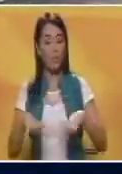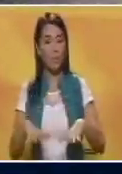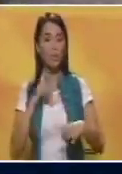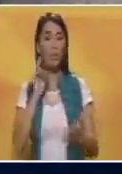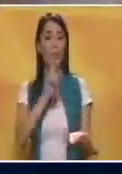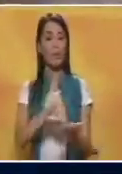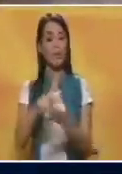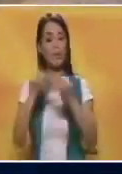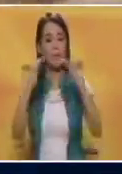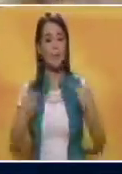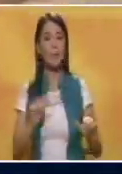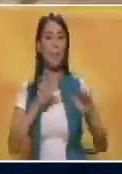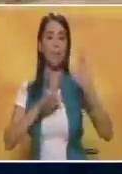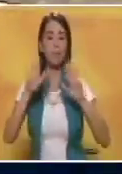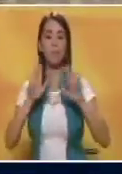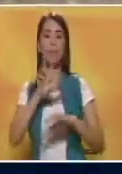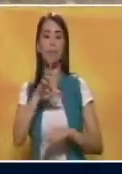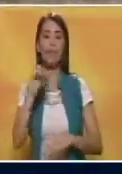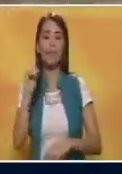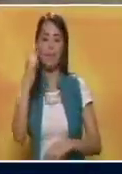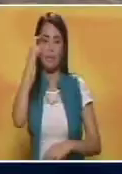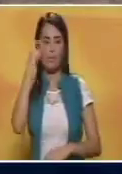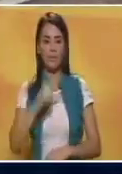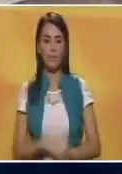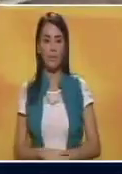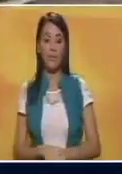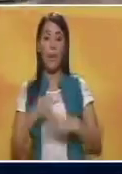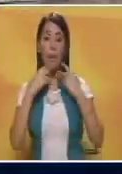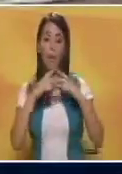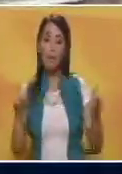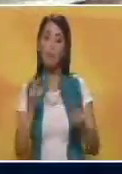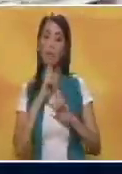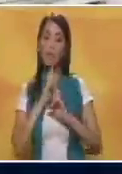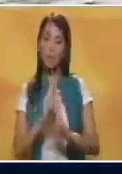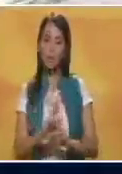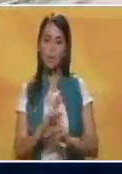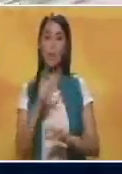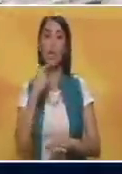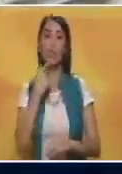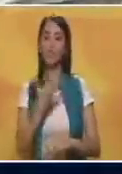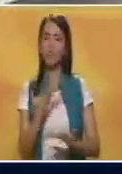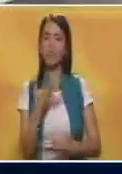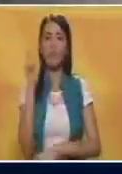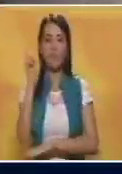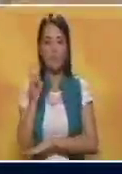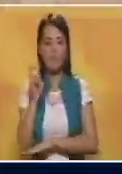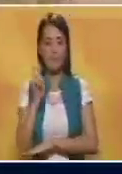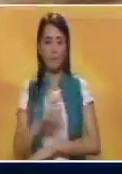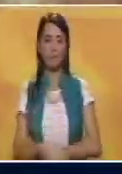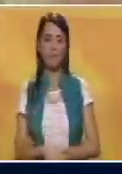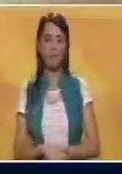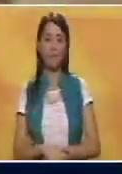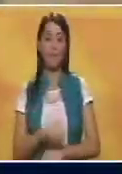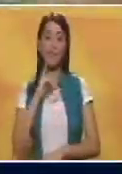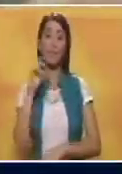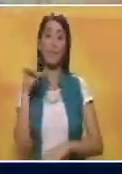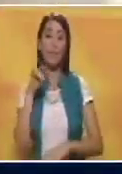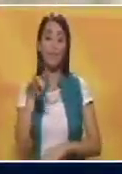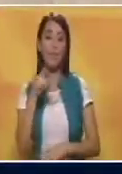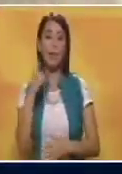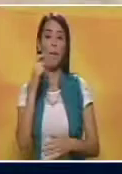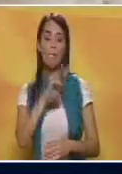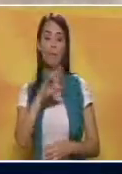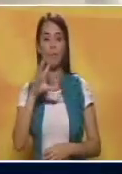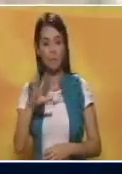participar en el sistema de subasta por 30 días la publicación de los resultados se hará este viernes mientras que la liquidación se hará el lunes 25